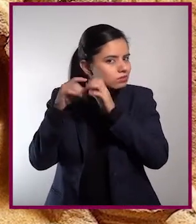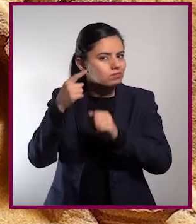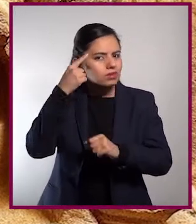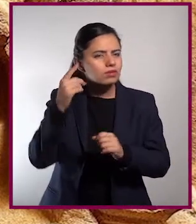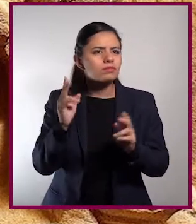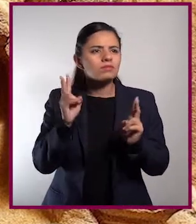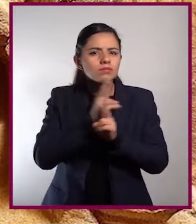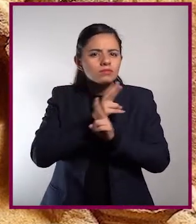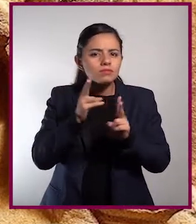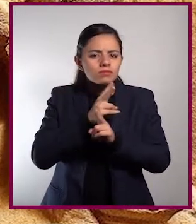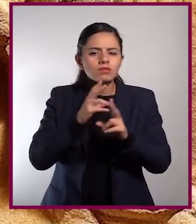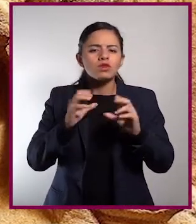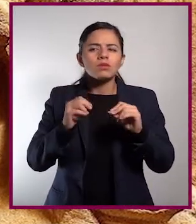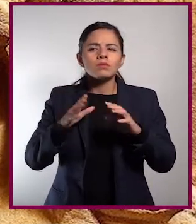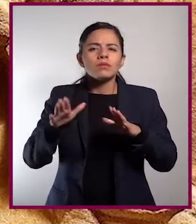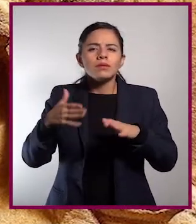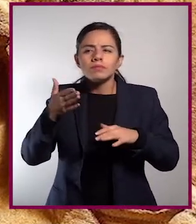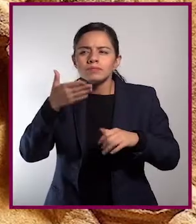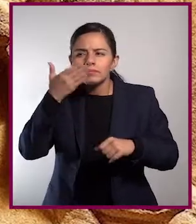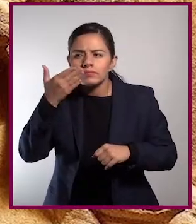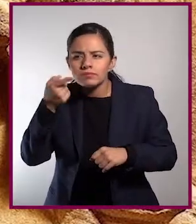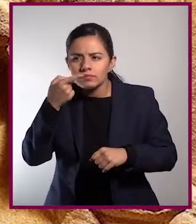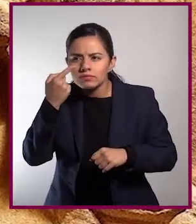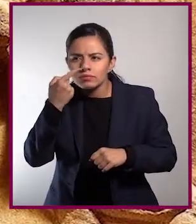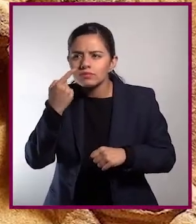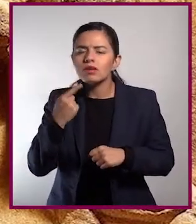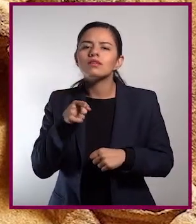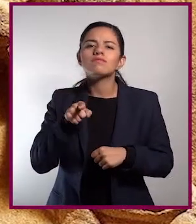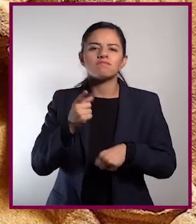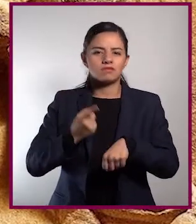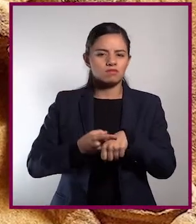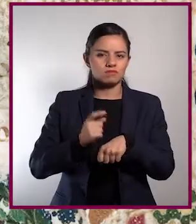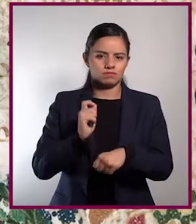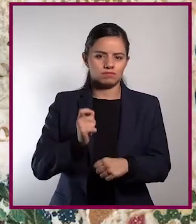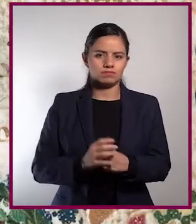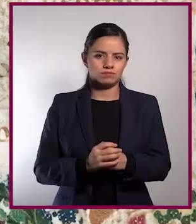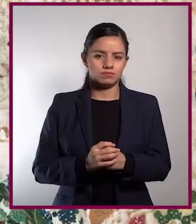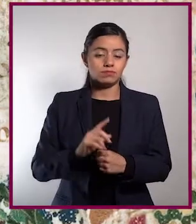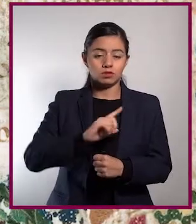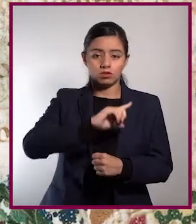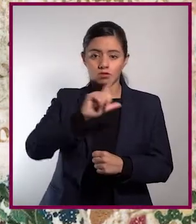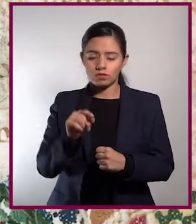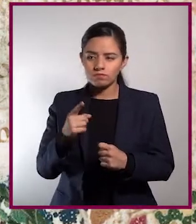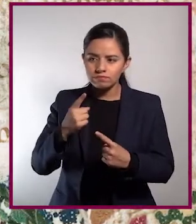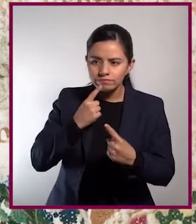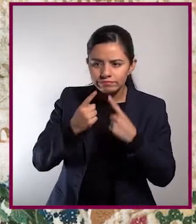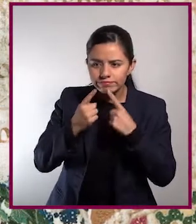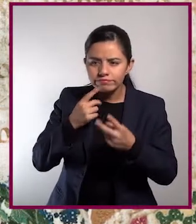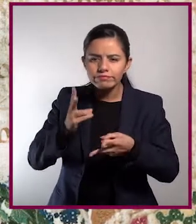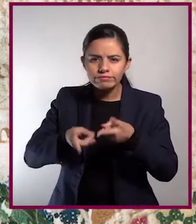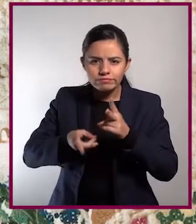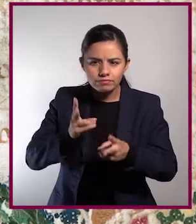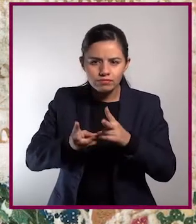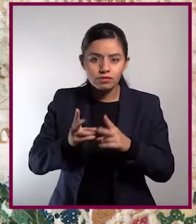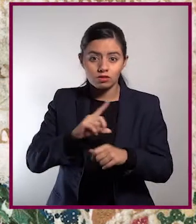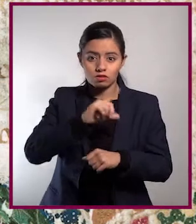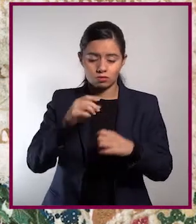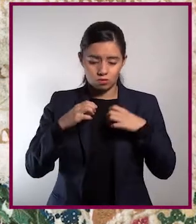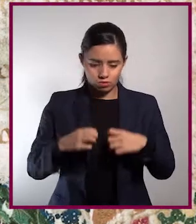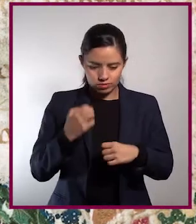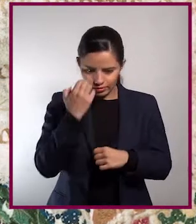incluso se utilizaba el olfato para agregar datos del enfermo. Después del diálogo y la exploración,